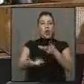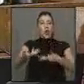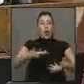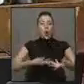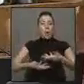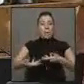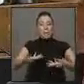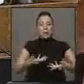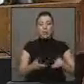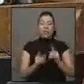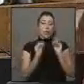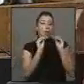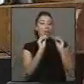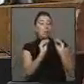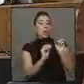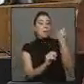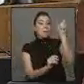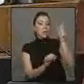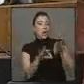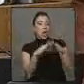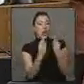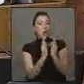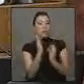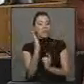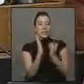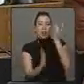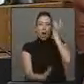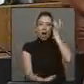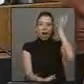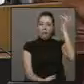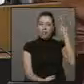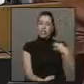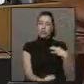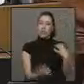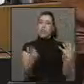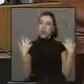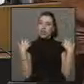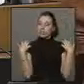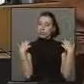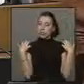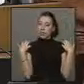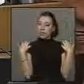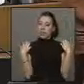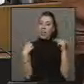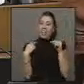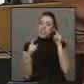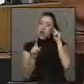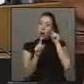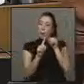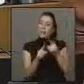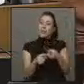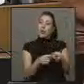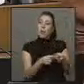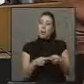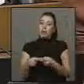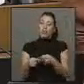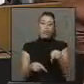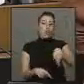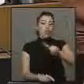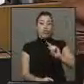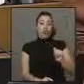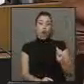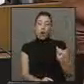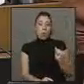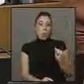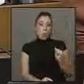cooperación. No estamos formando personas íntegras ni desarrollando sus talentos, ni ciudadanos responsables. Esa es la misión que tenemos como sociedad y no la estamos